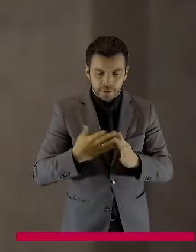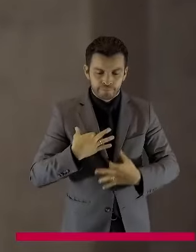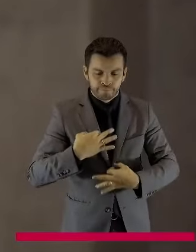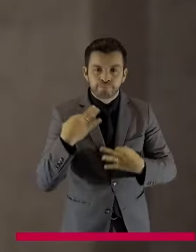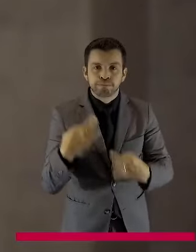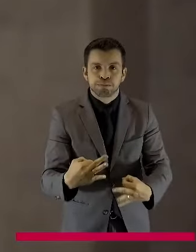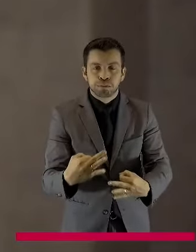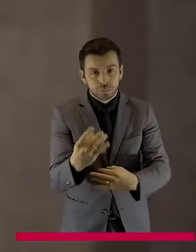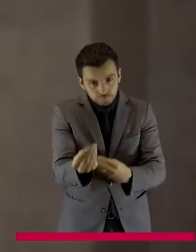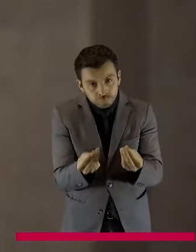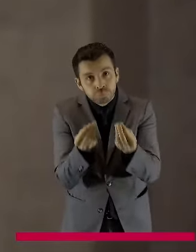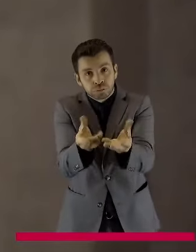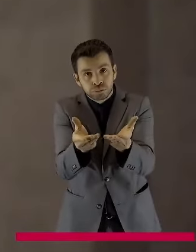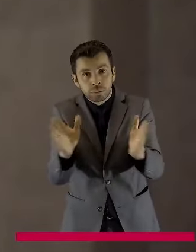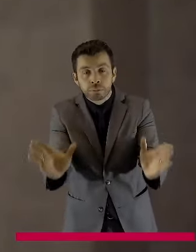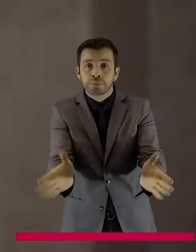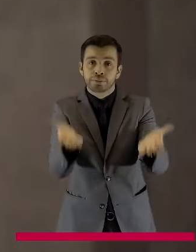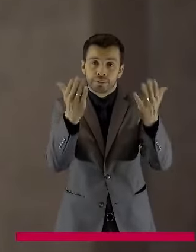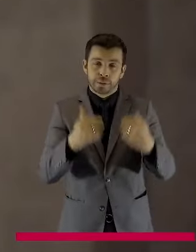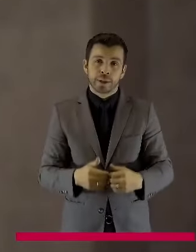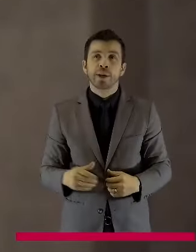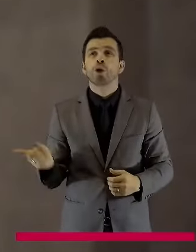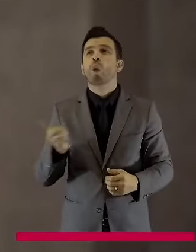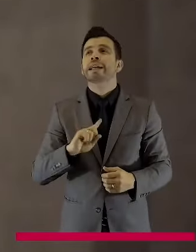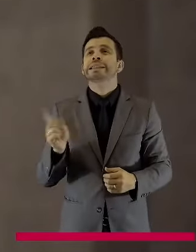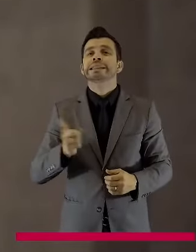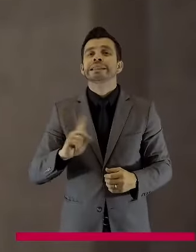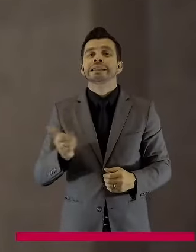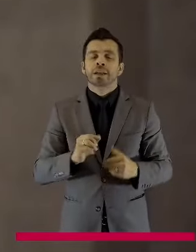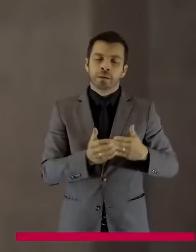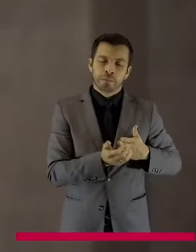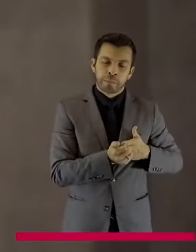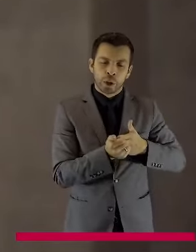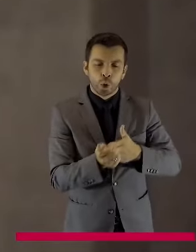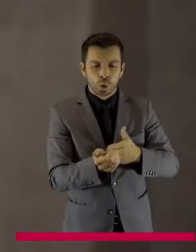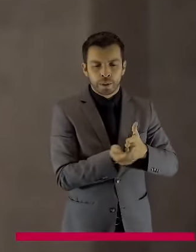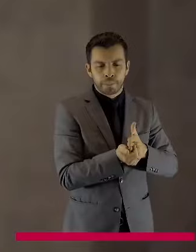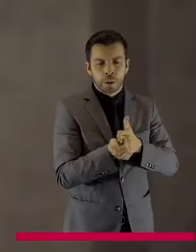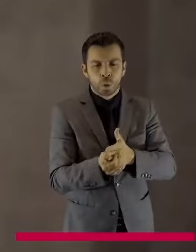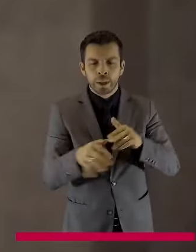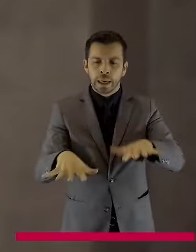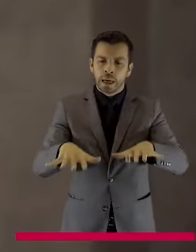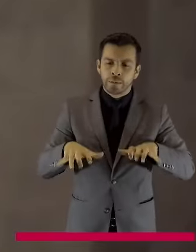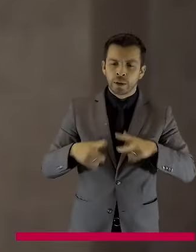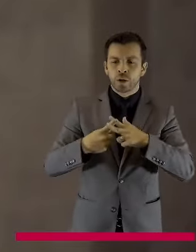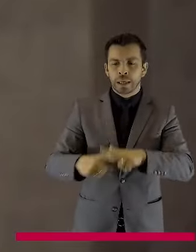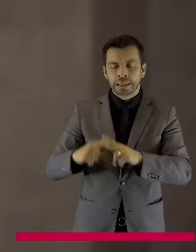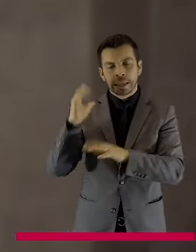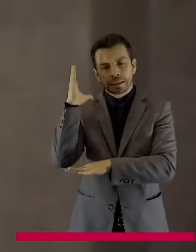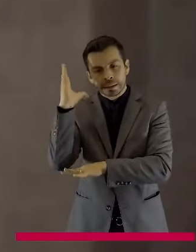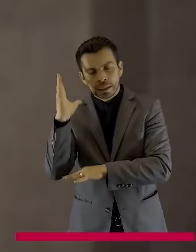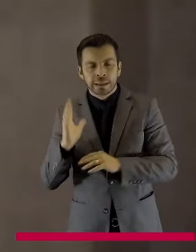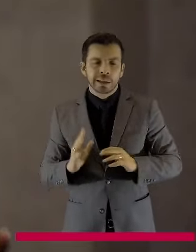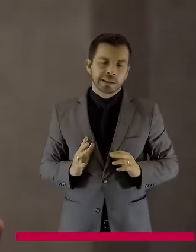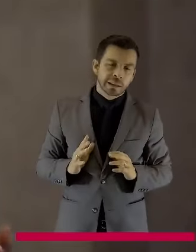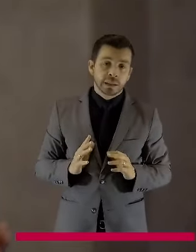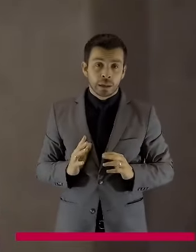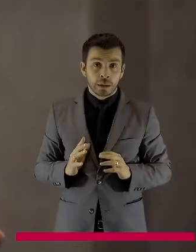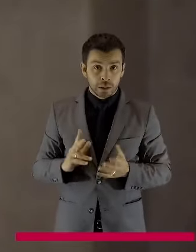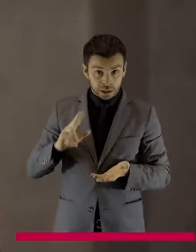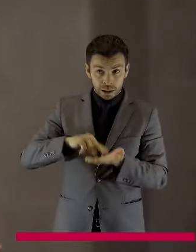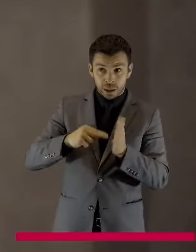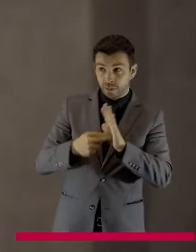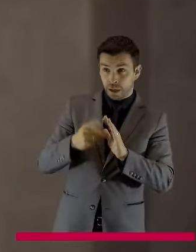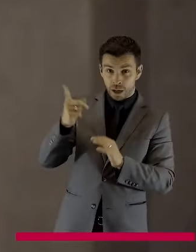al bienestar de las mujeres y no se queda en metodologías, eventos, talleres, charlas, que no digo que